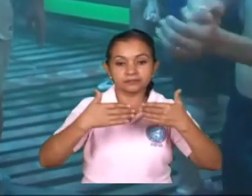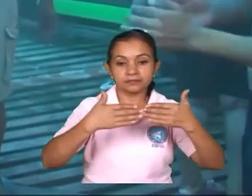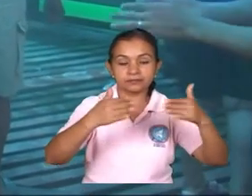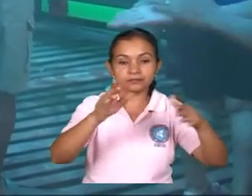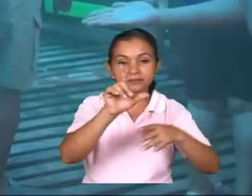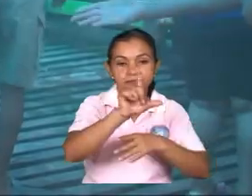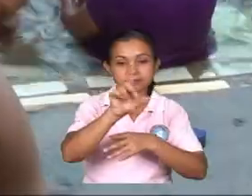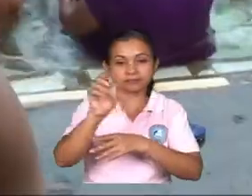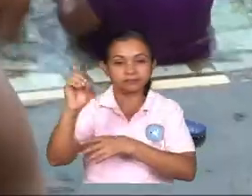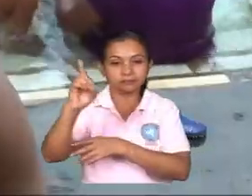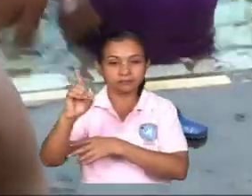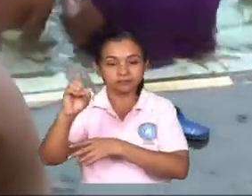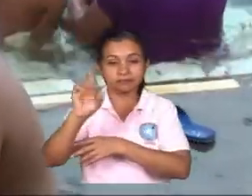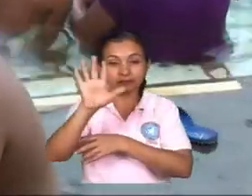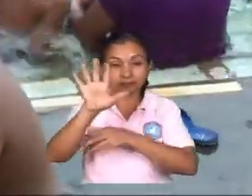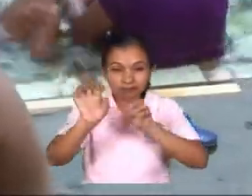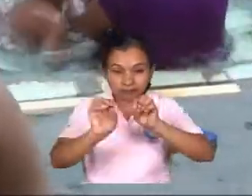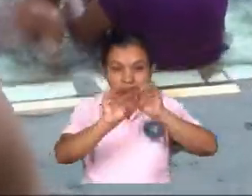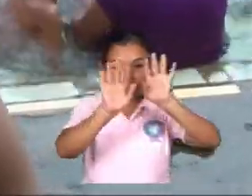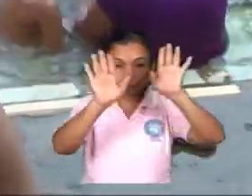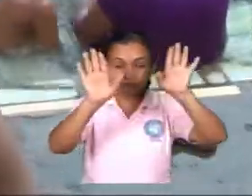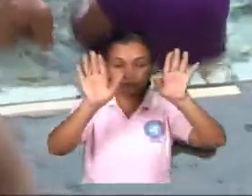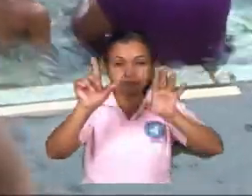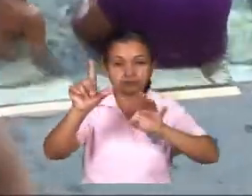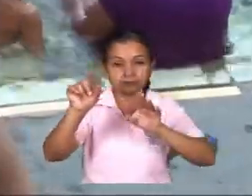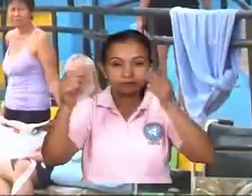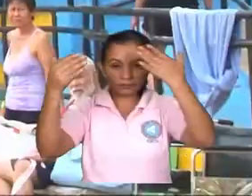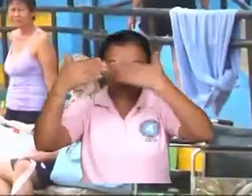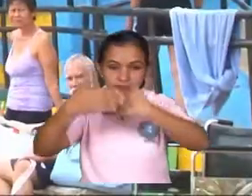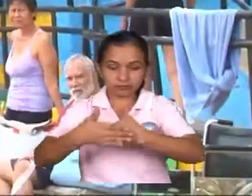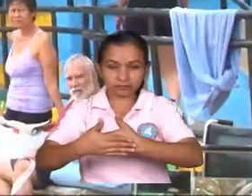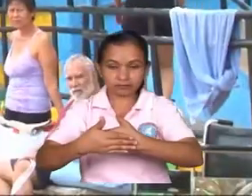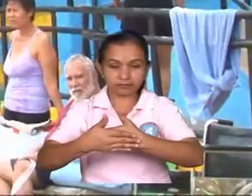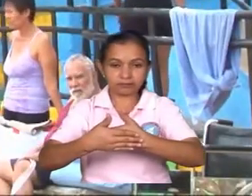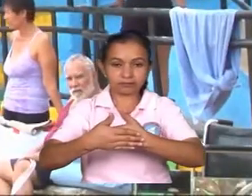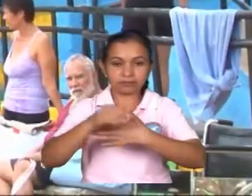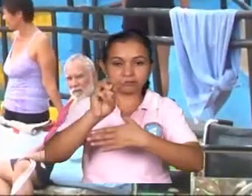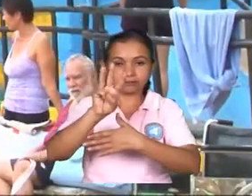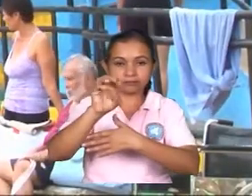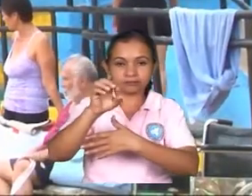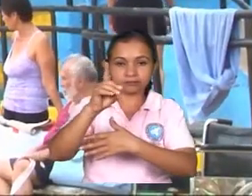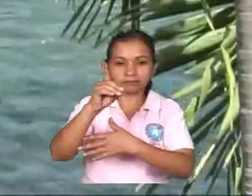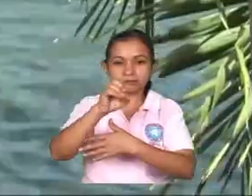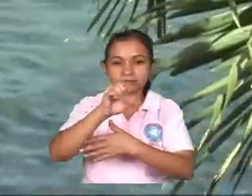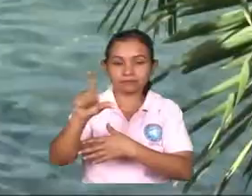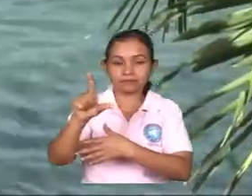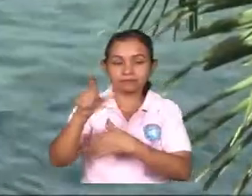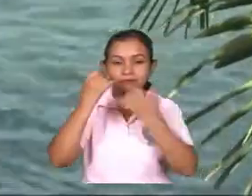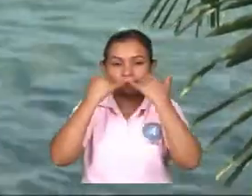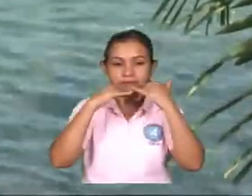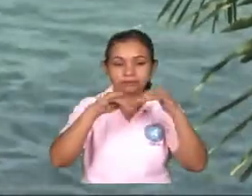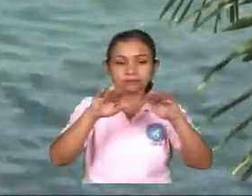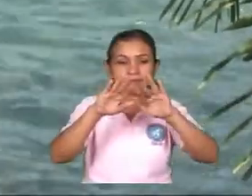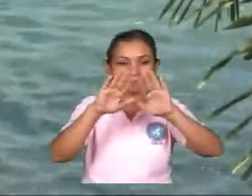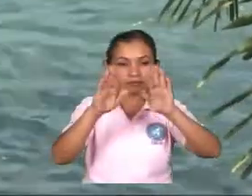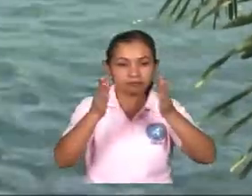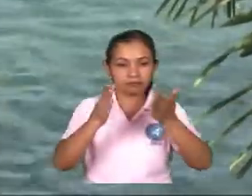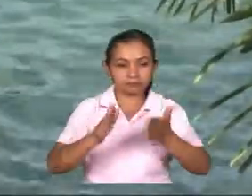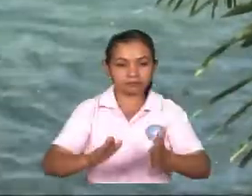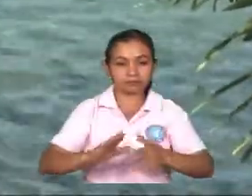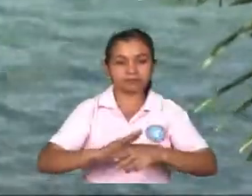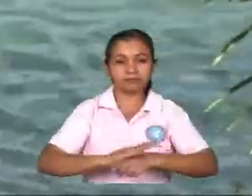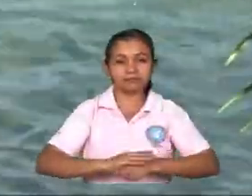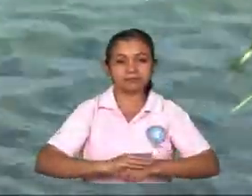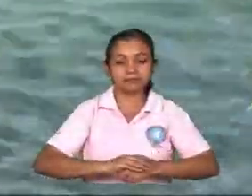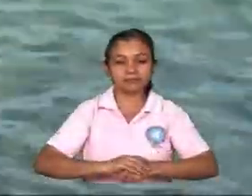lunes a domingo desde las 5 de la mañana hasta las 10 de la noche. Con imágenes de Wendell Noguera para el canal parlamentario les informó Vanessa